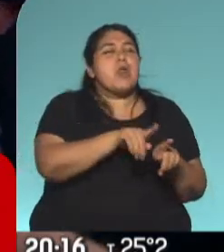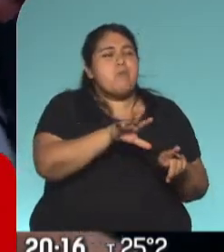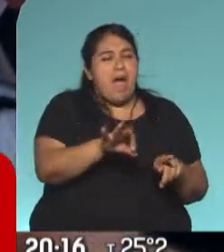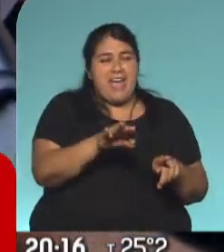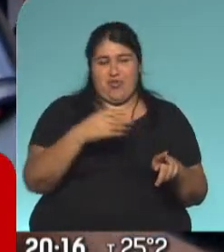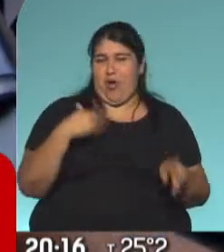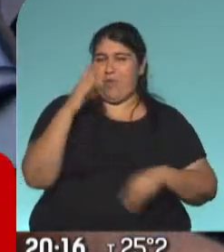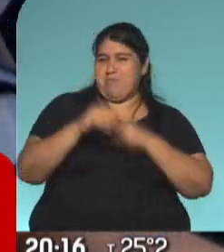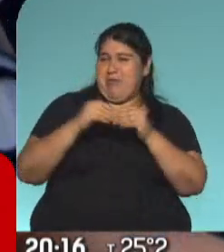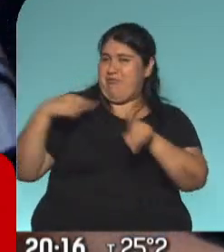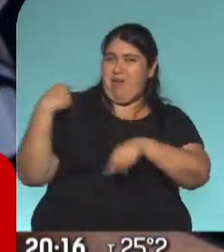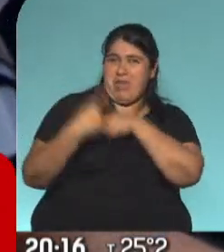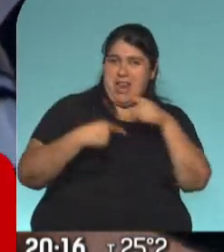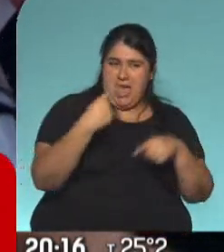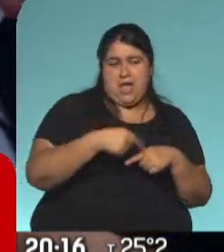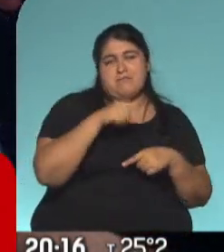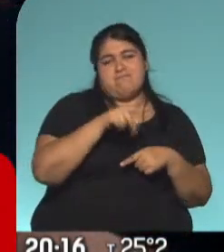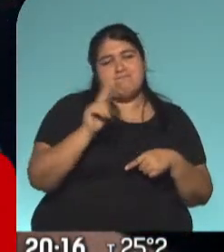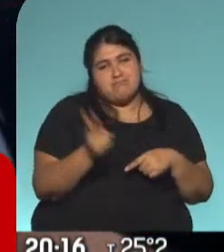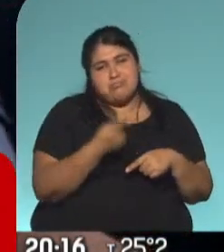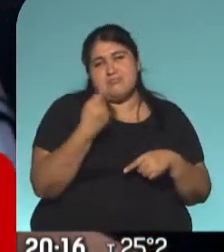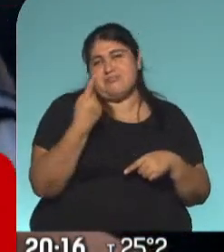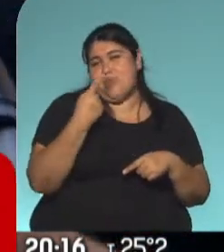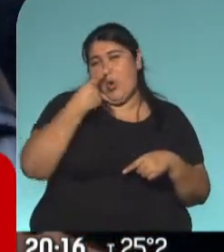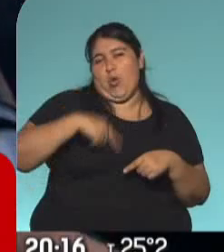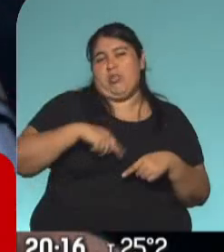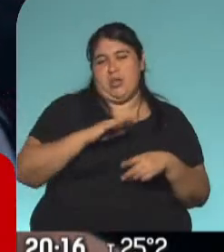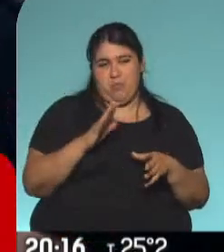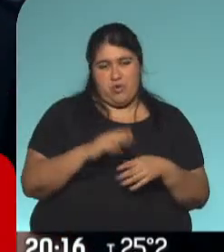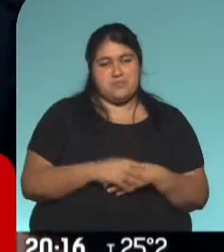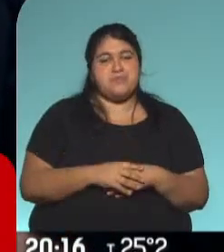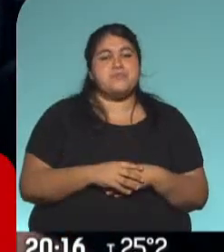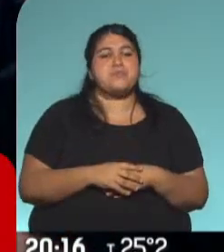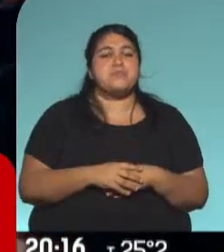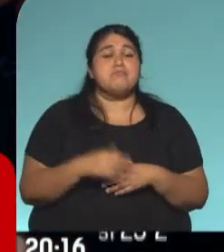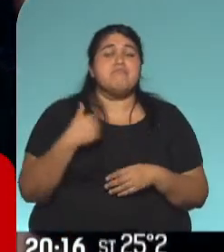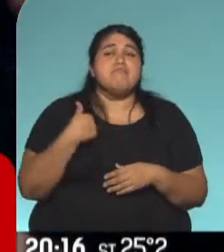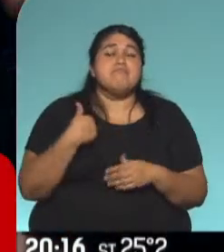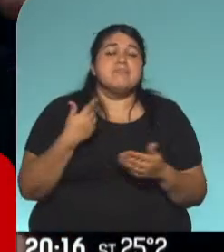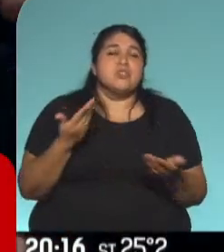tronco familiar que se va. Así que